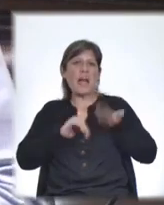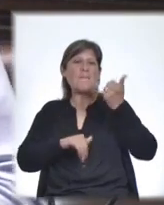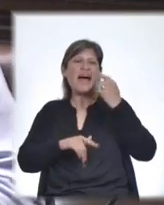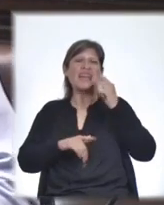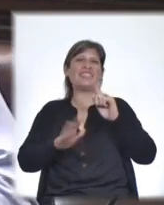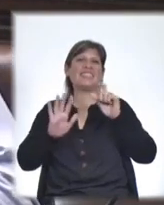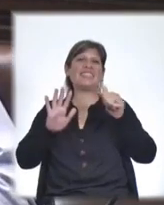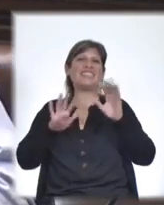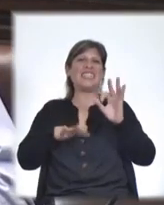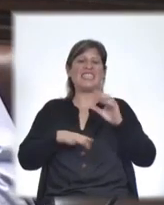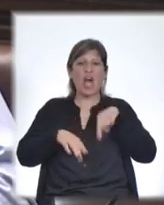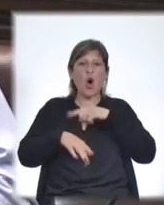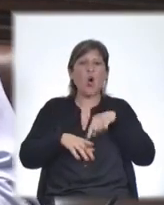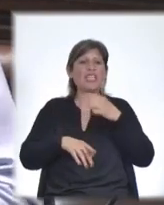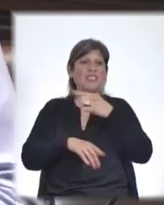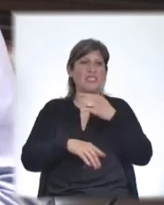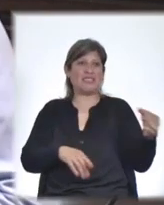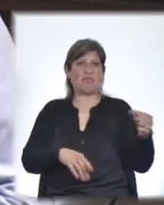por semana.